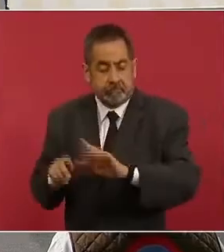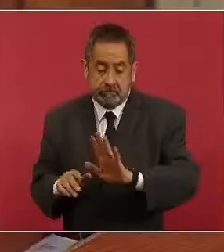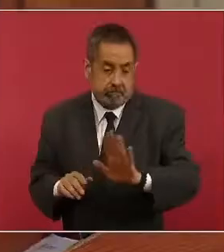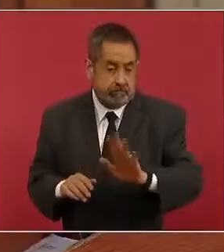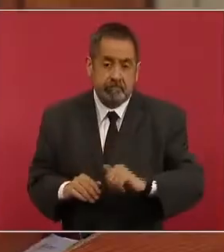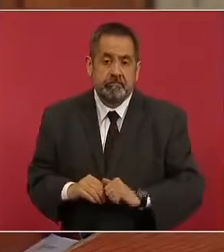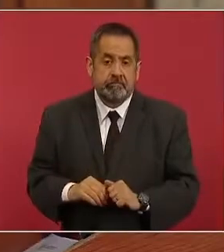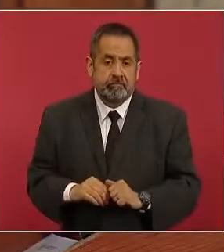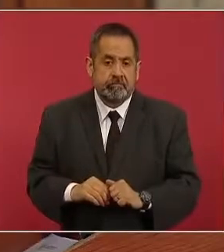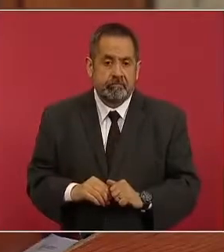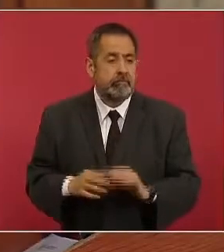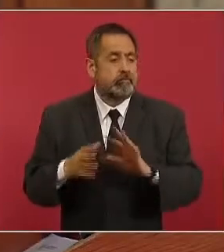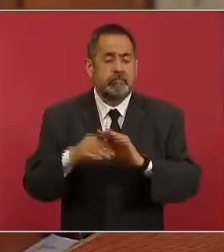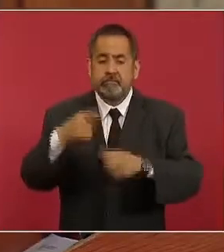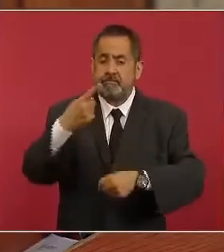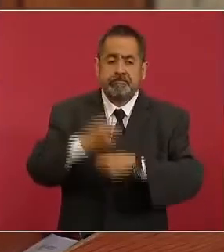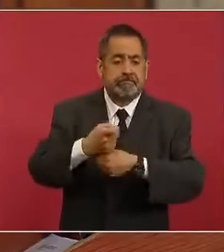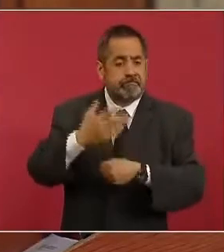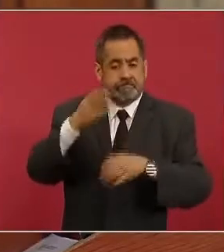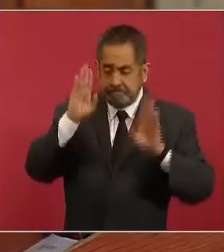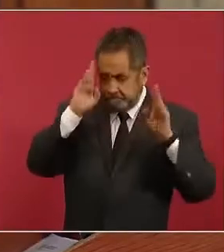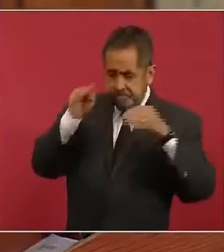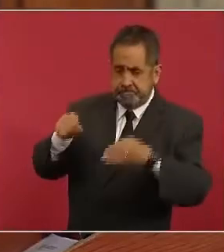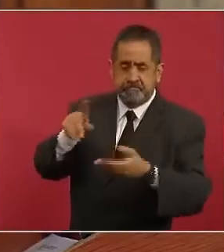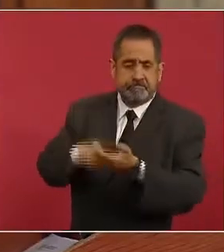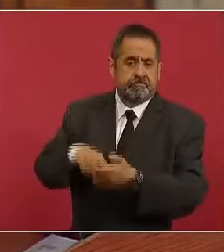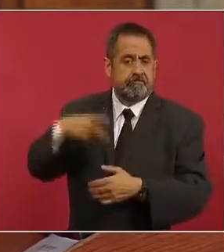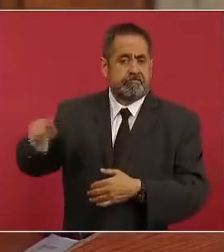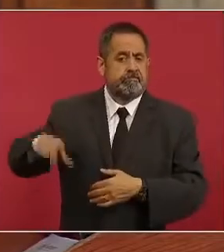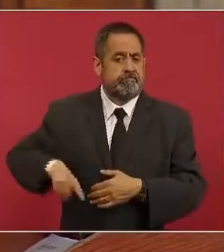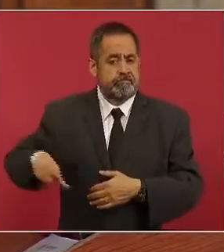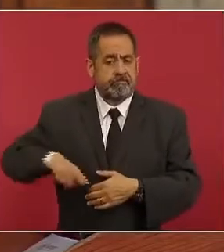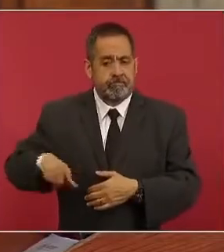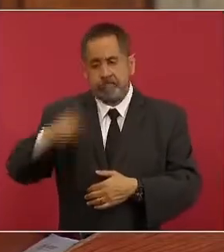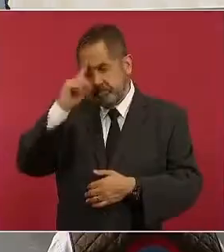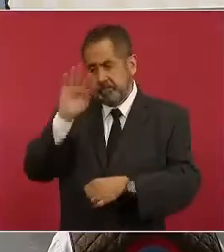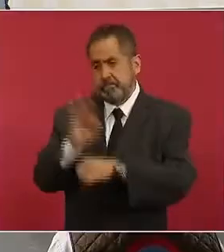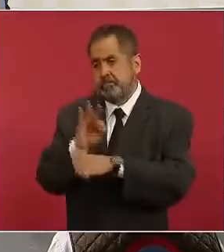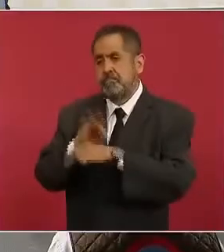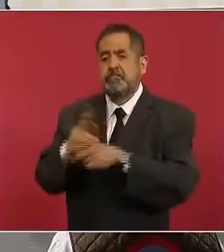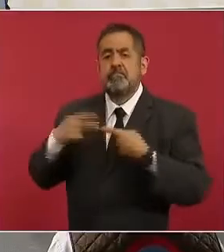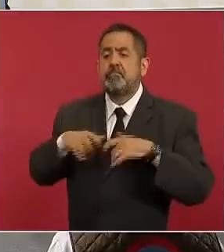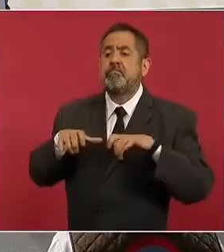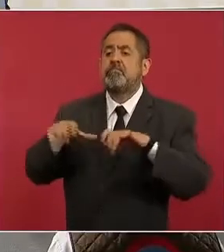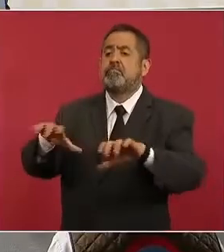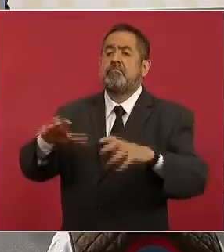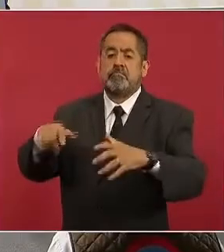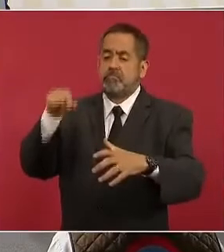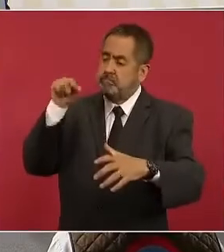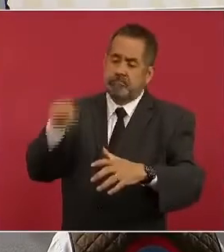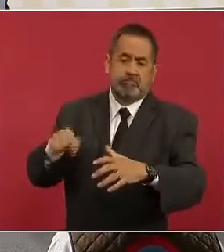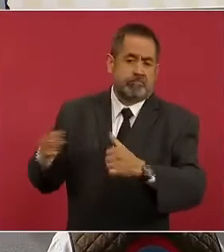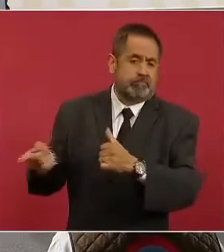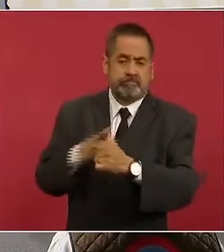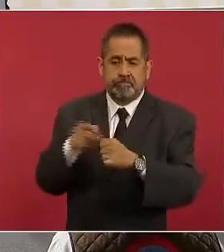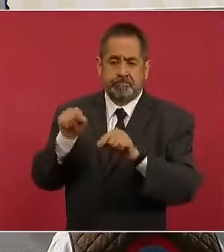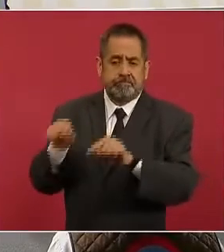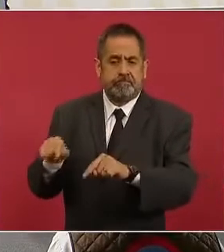Es decir, tendrán prioridad las empresas públicas por el bien del pueblo y de la nación.